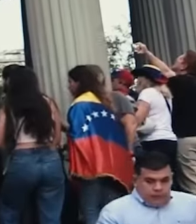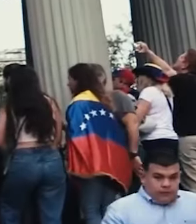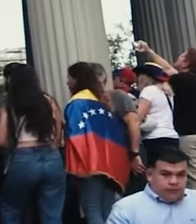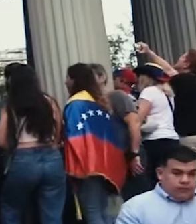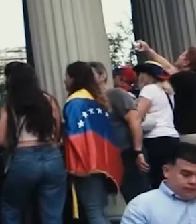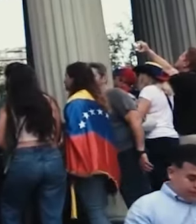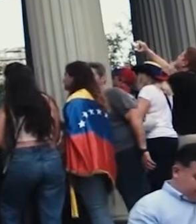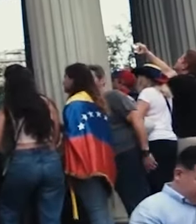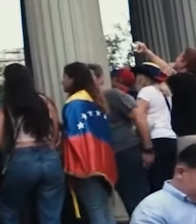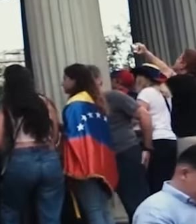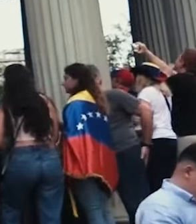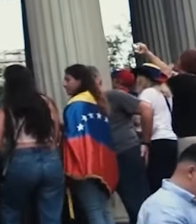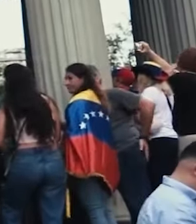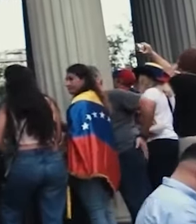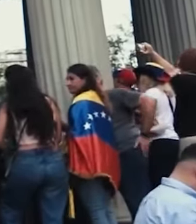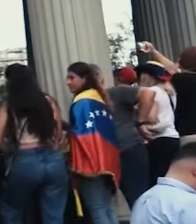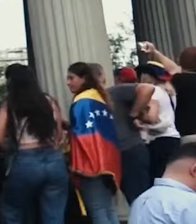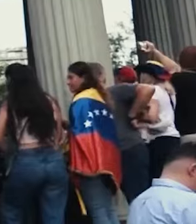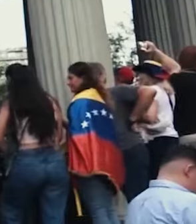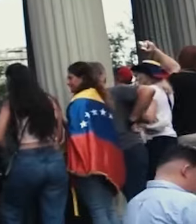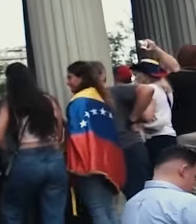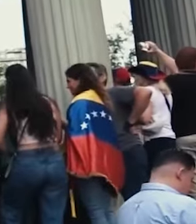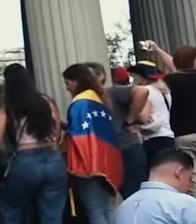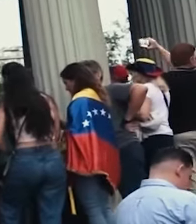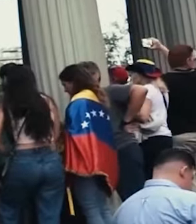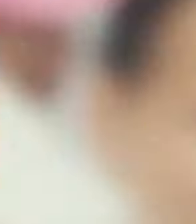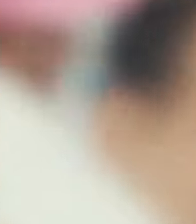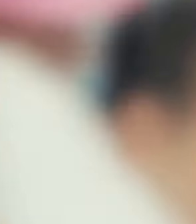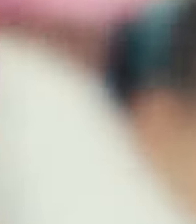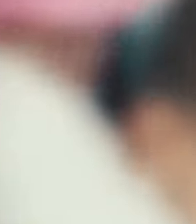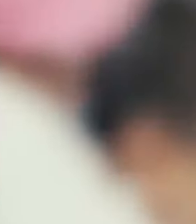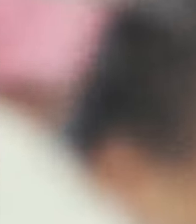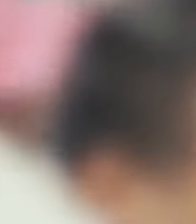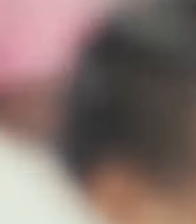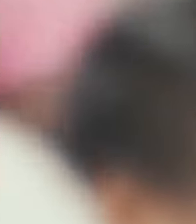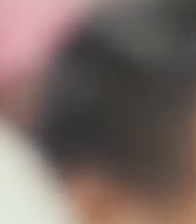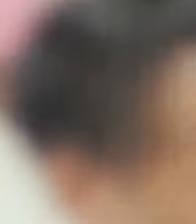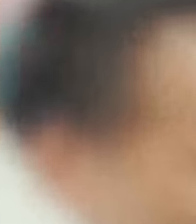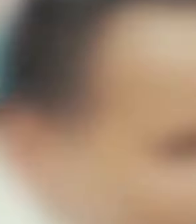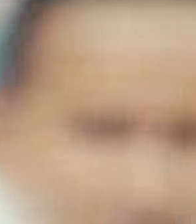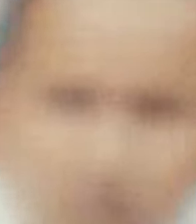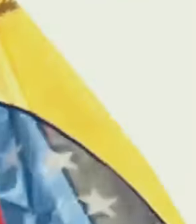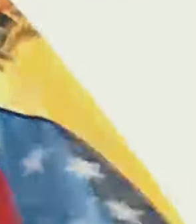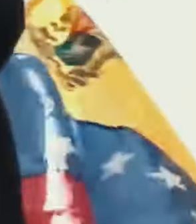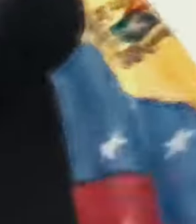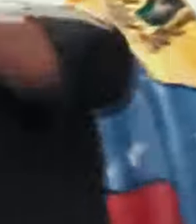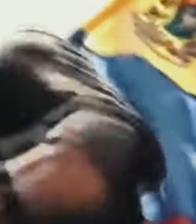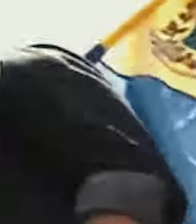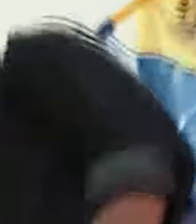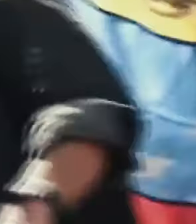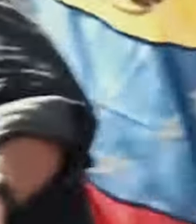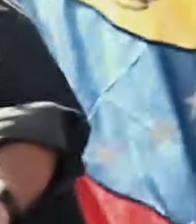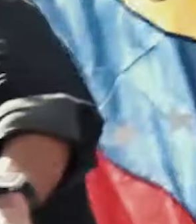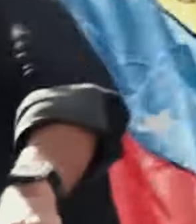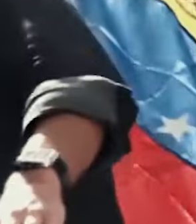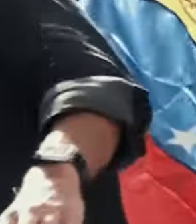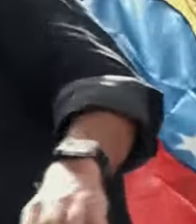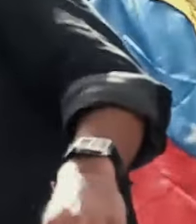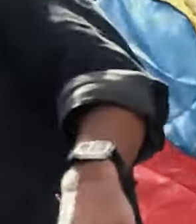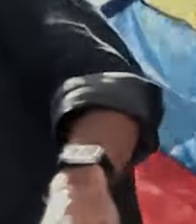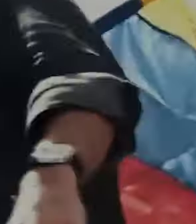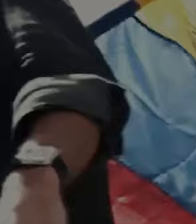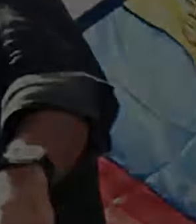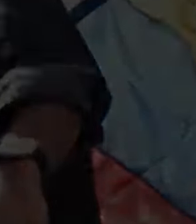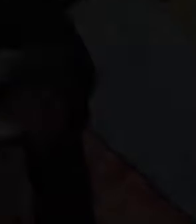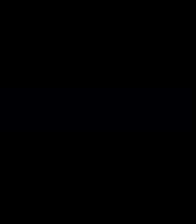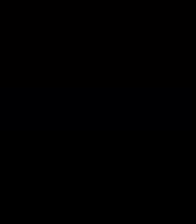Estamos en Costa Rica, como los venezolanos dijeron, aquí estamos. ¡Toda la vida! ¡Vamos a ganar! De venezolanos que están fuera del país. ¡Que